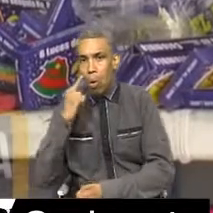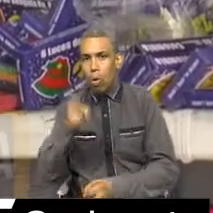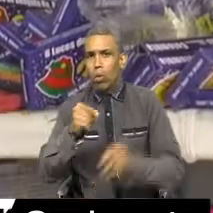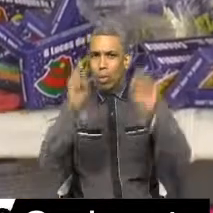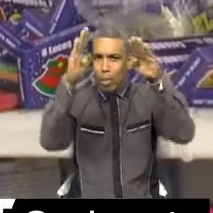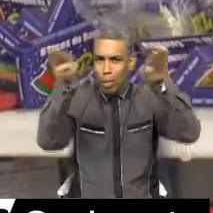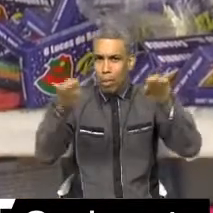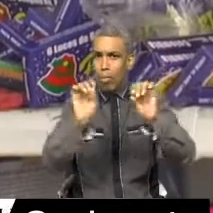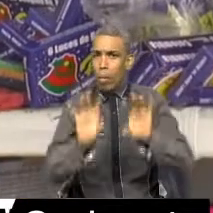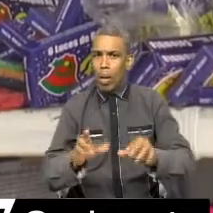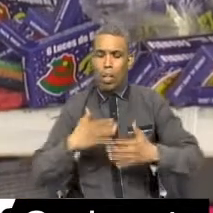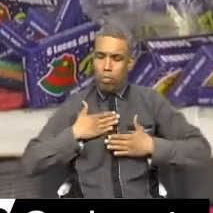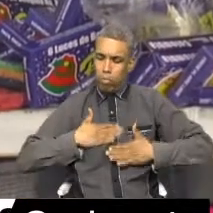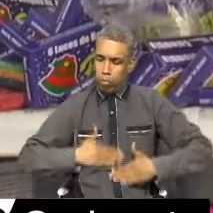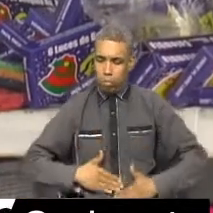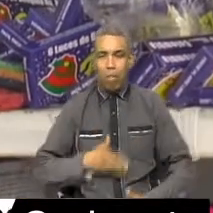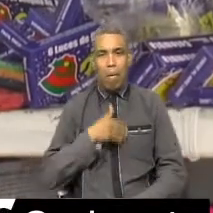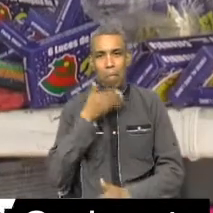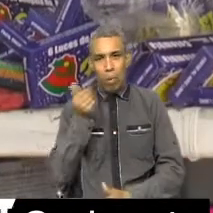sin contratiempos.